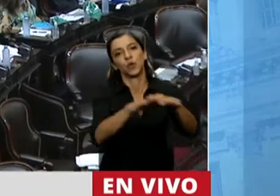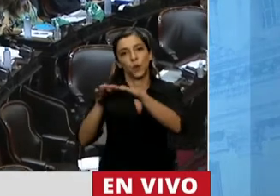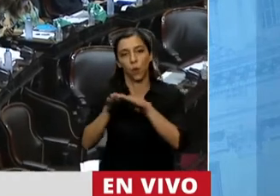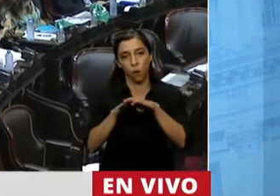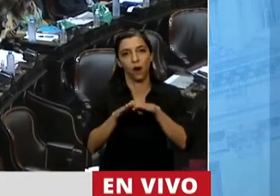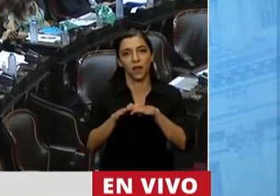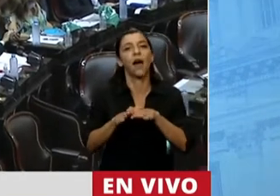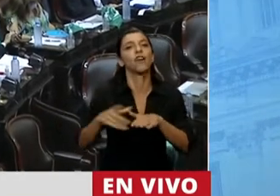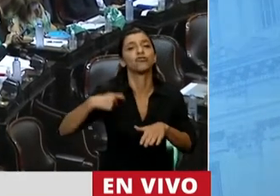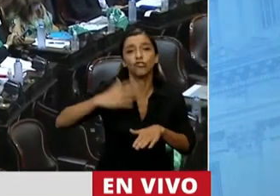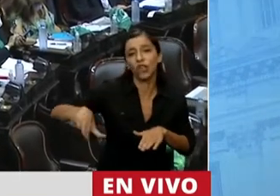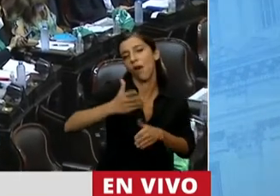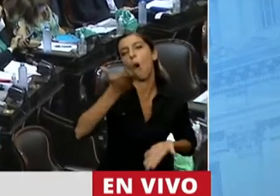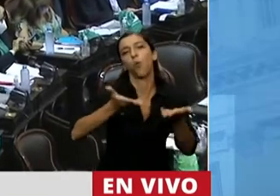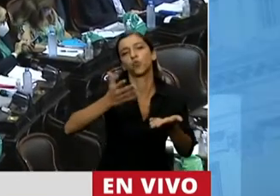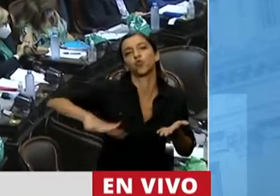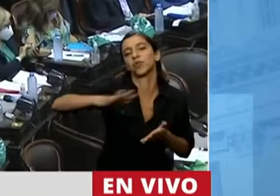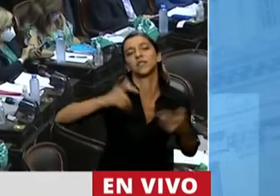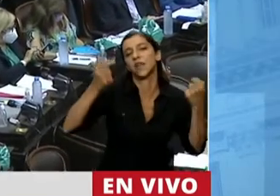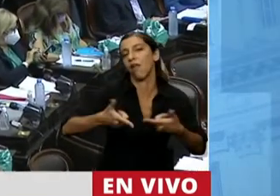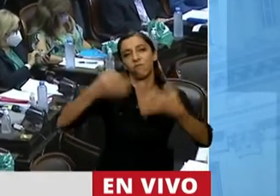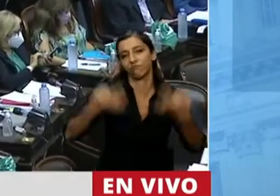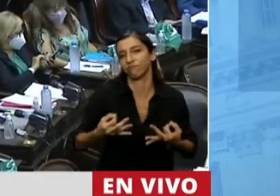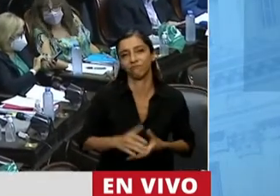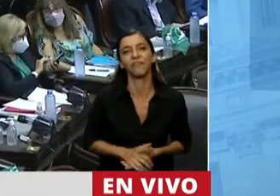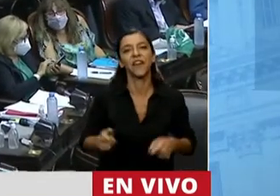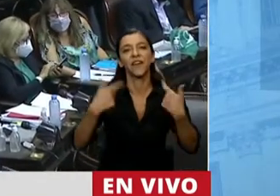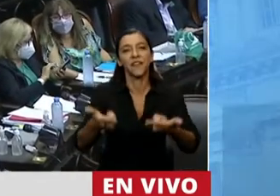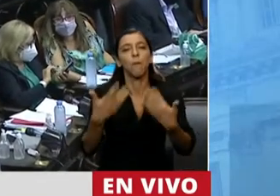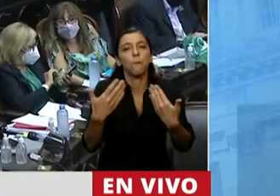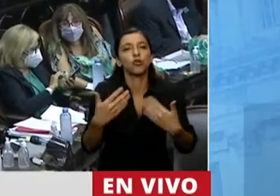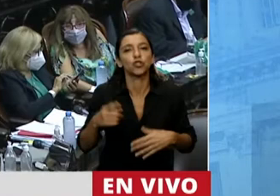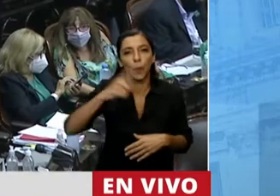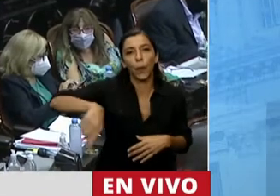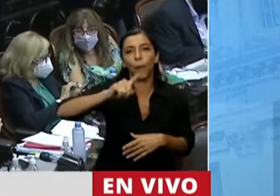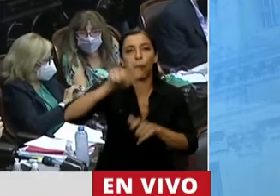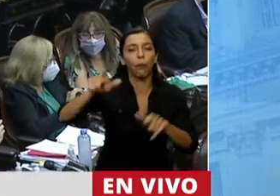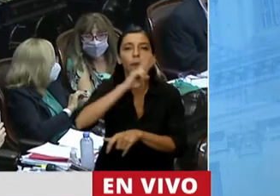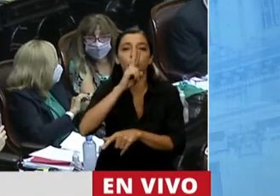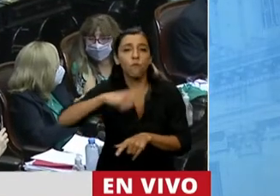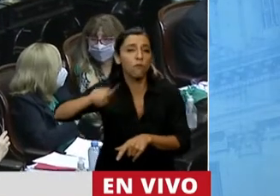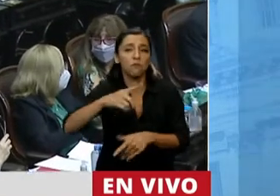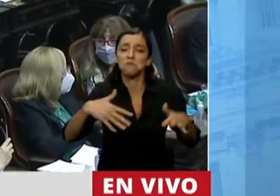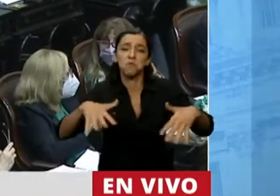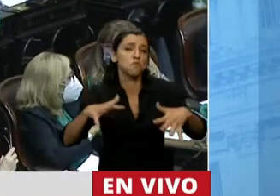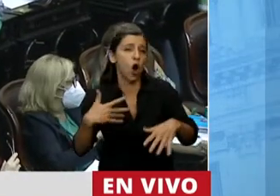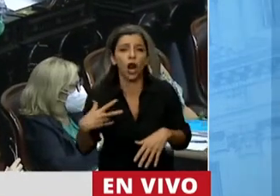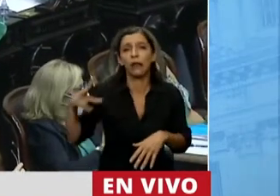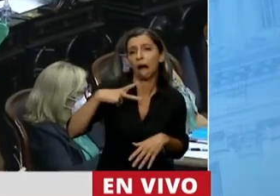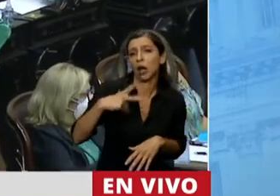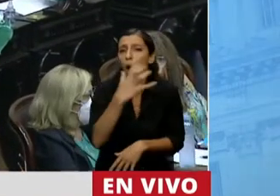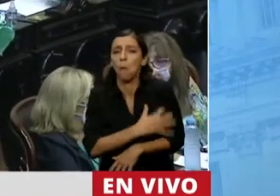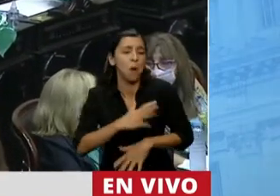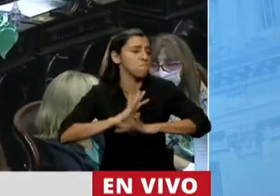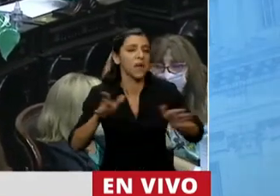social y le vamos a dar la posibilidad a todas las mujeres, no importa la condición económica que tengan, de que puedan acceder a un